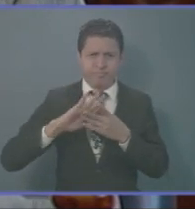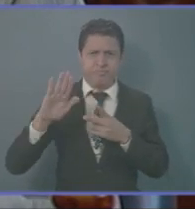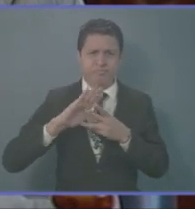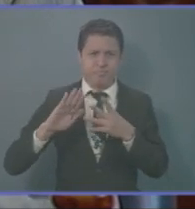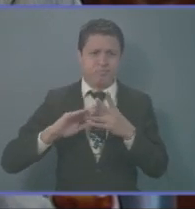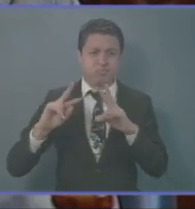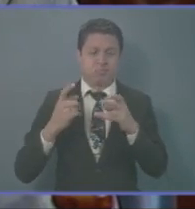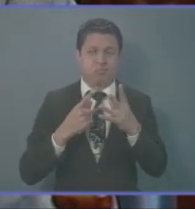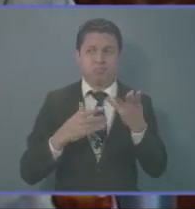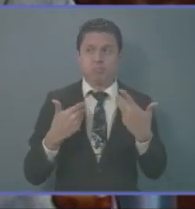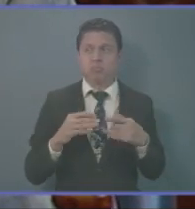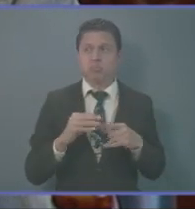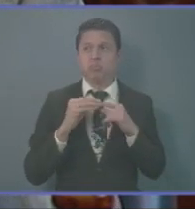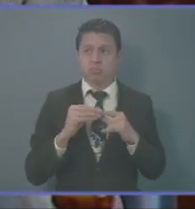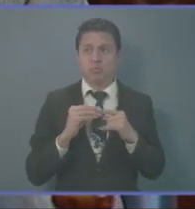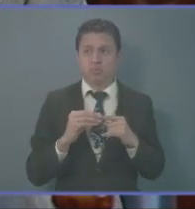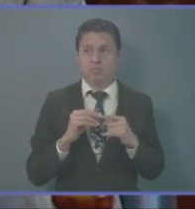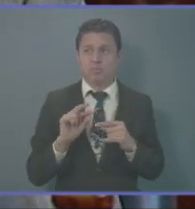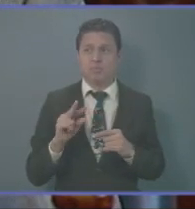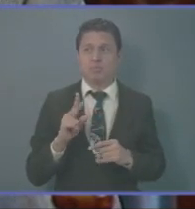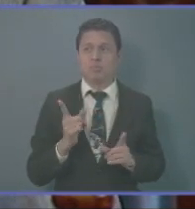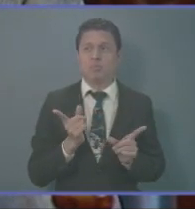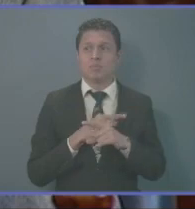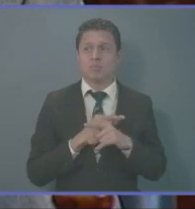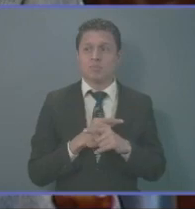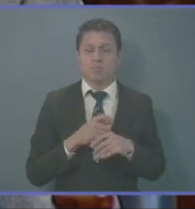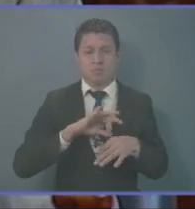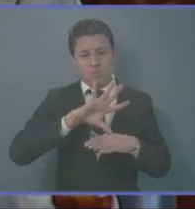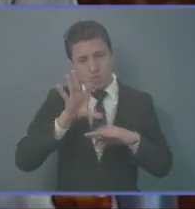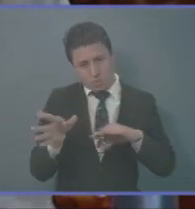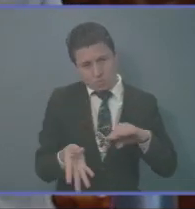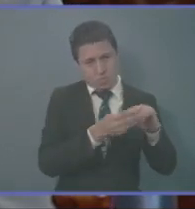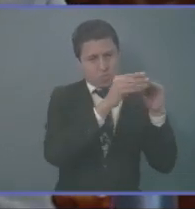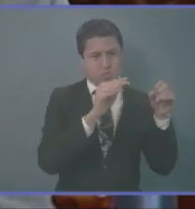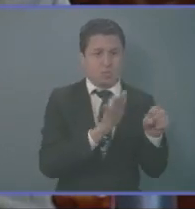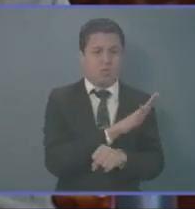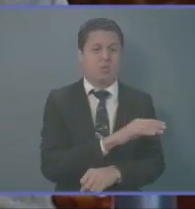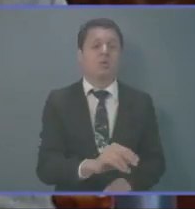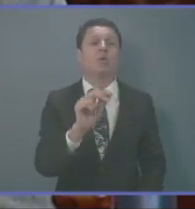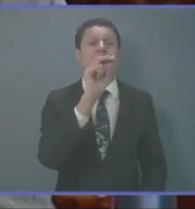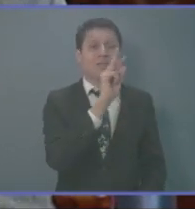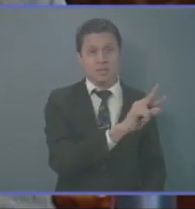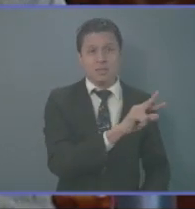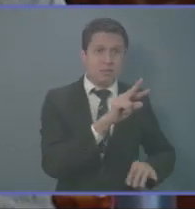derechos especiales de giro que suman un total acumulado de